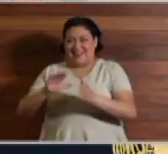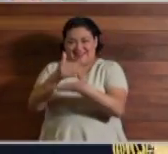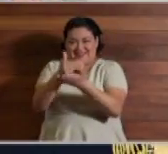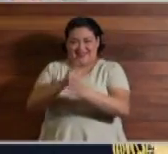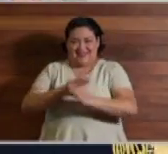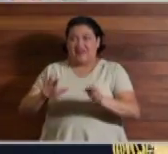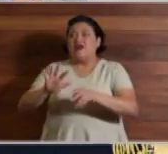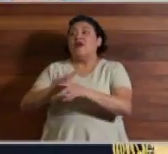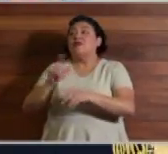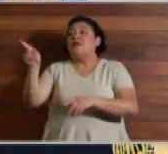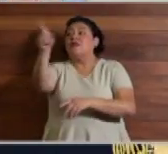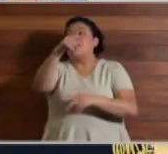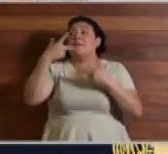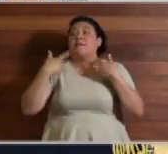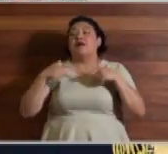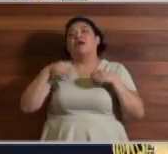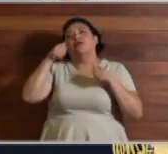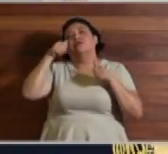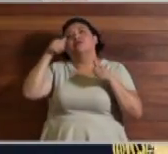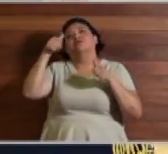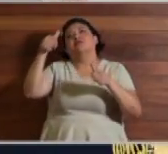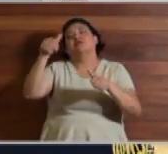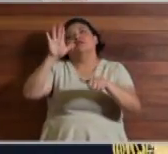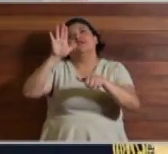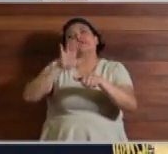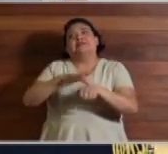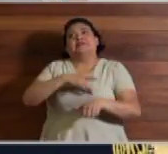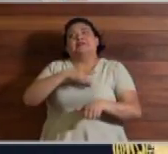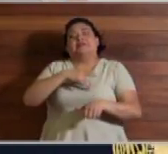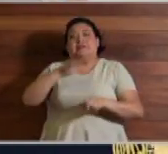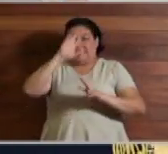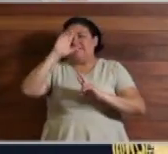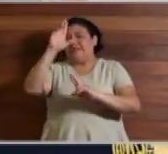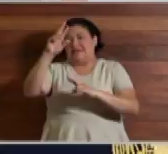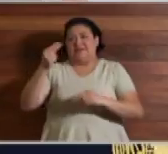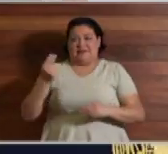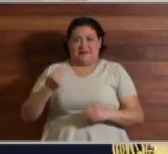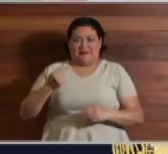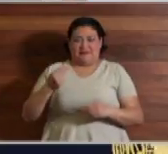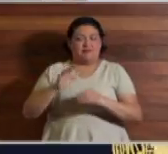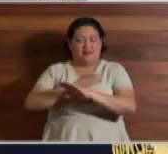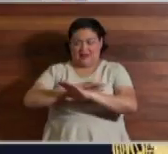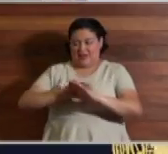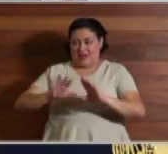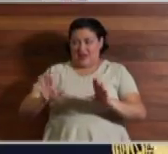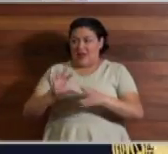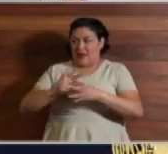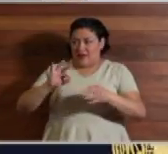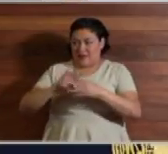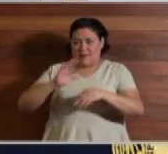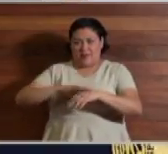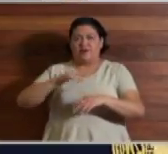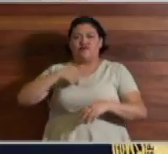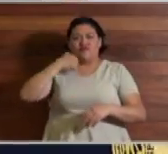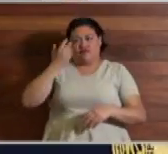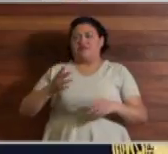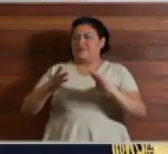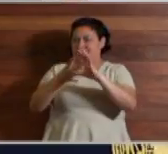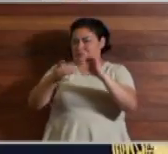por respeto a nuestro público y pues sin otro preámbulo, me